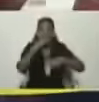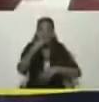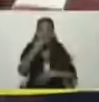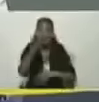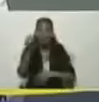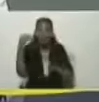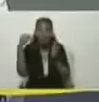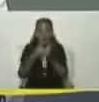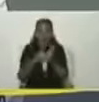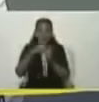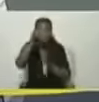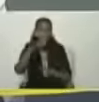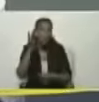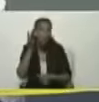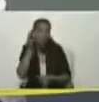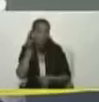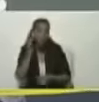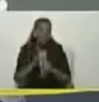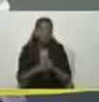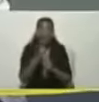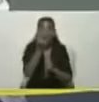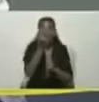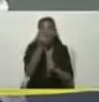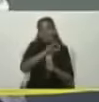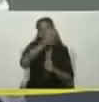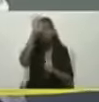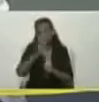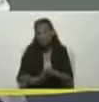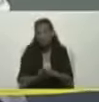704.000, el 11%.